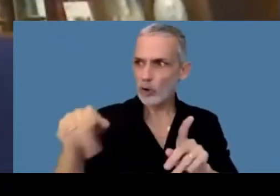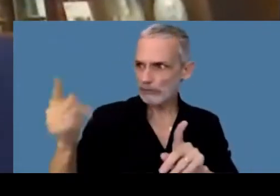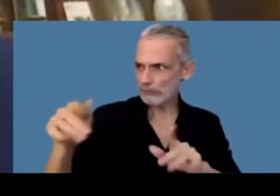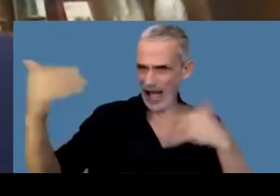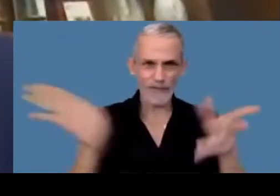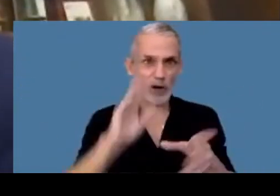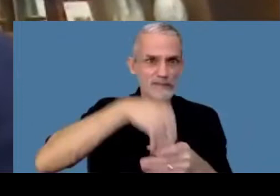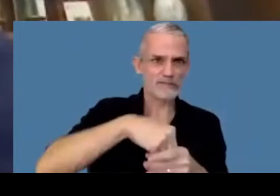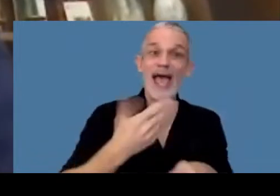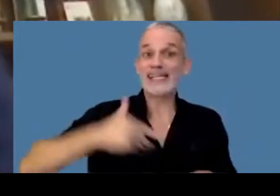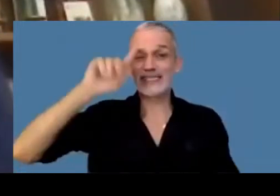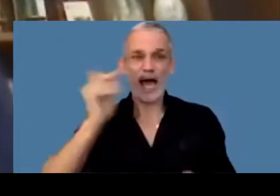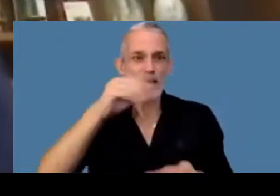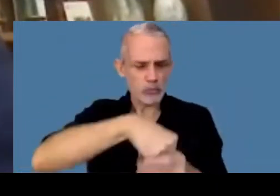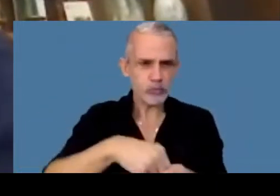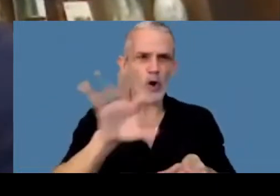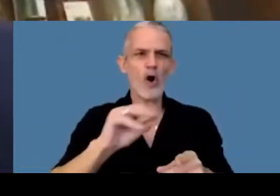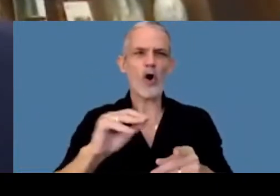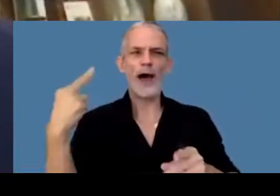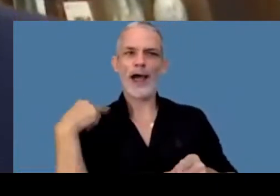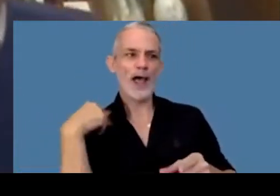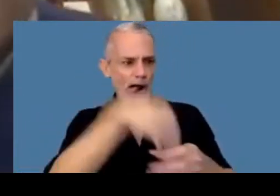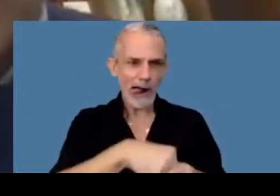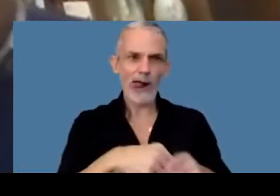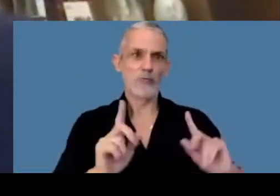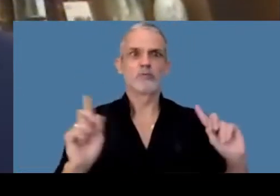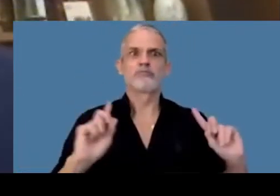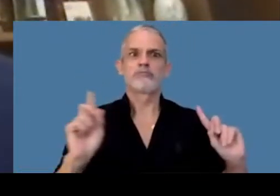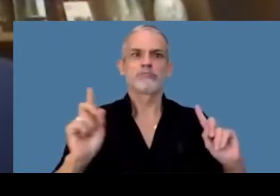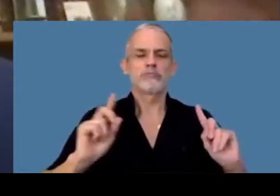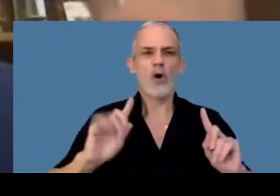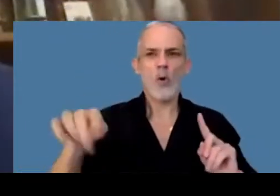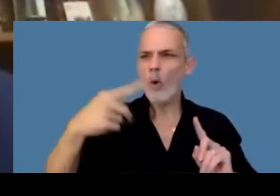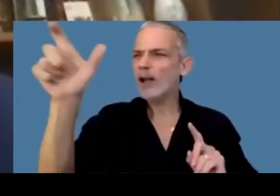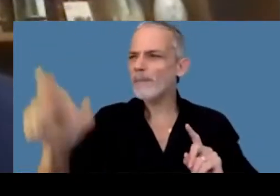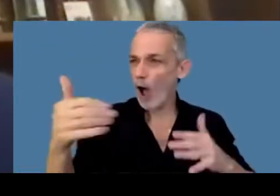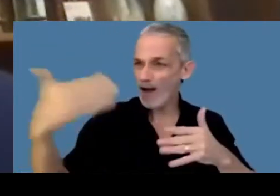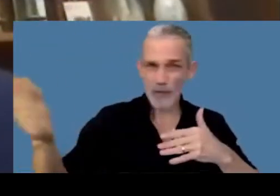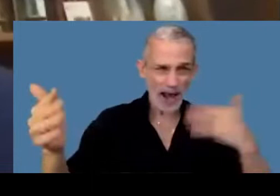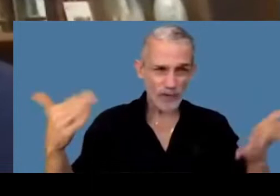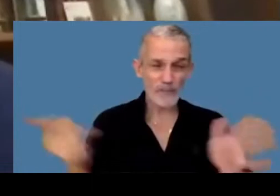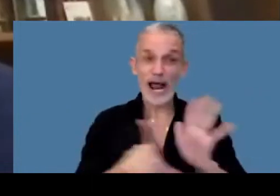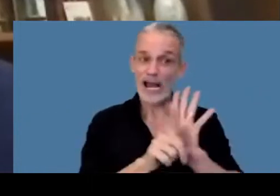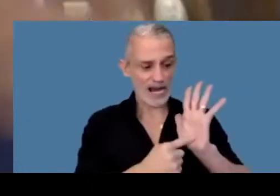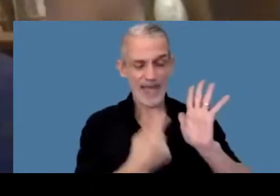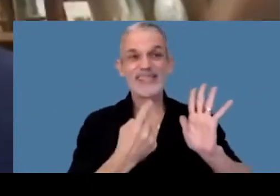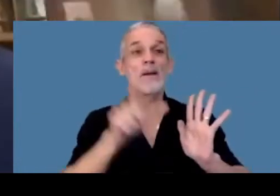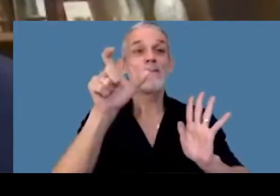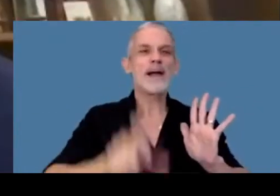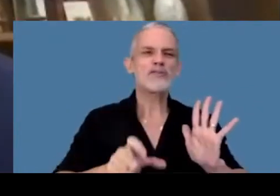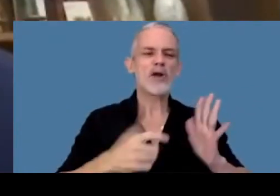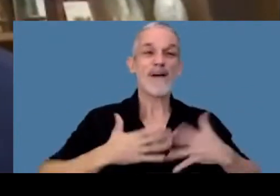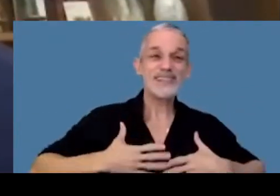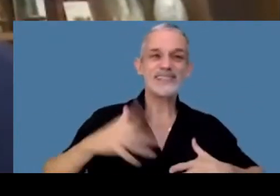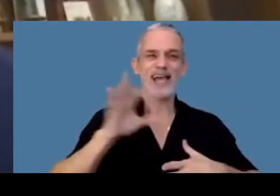del Estado como de los empleadores, como de cualquier otra persona, ¿no? La ley dice persona física o jurídica, persona